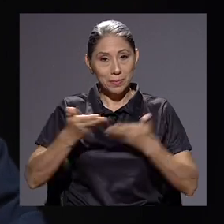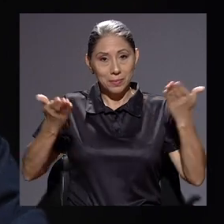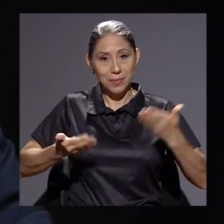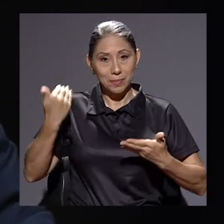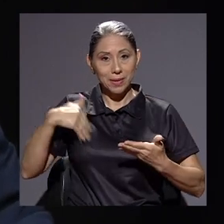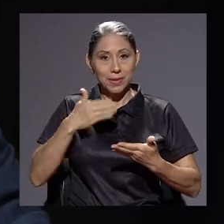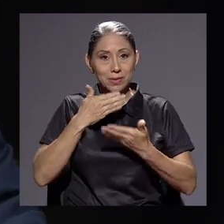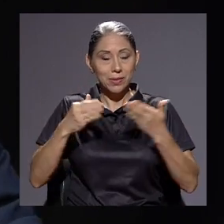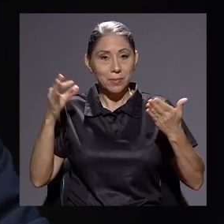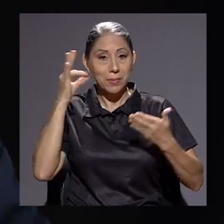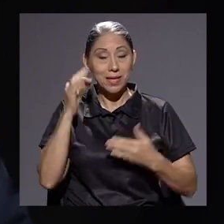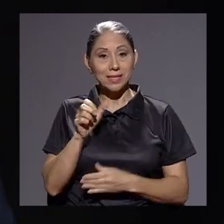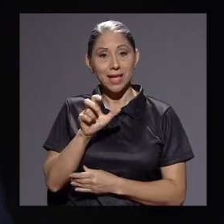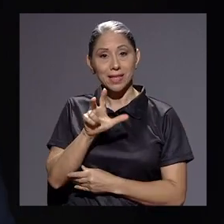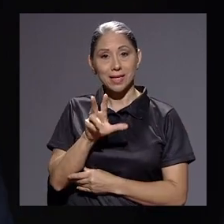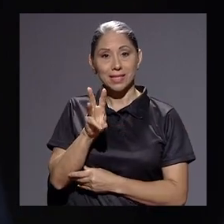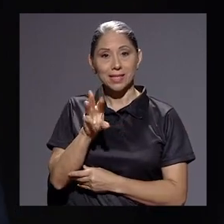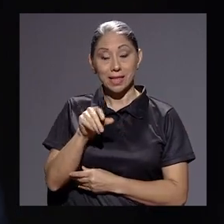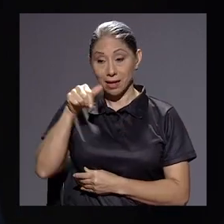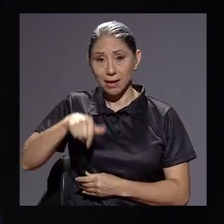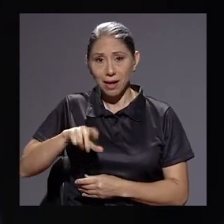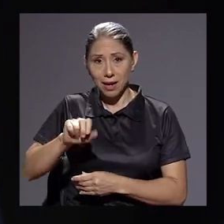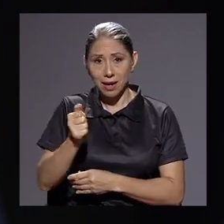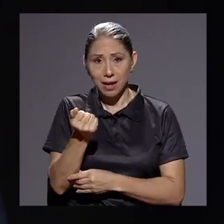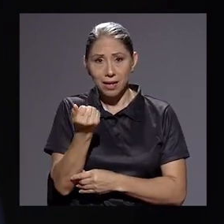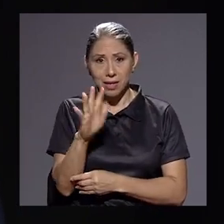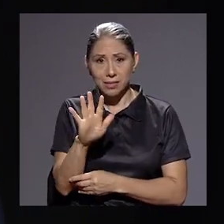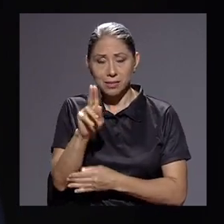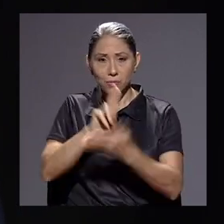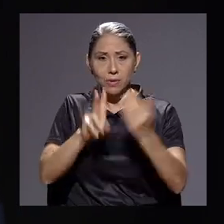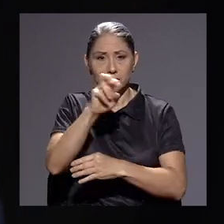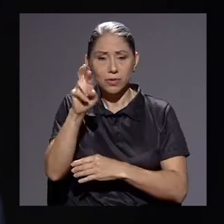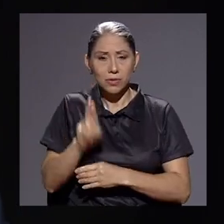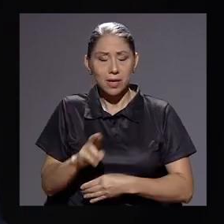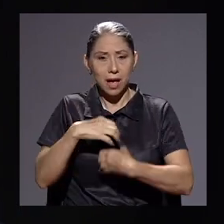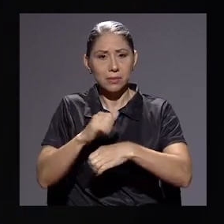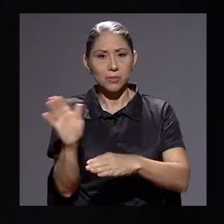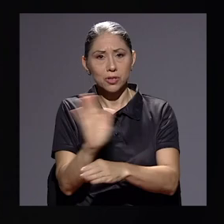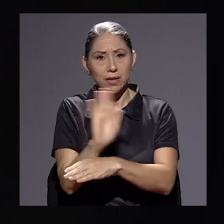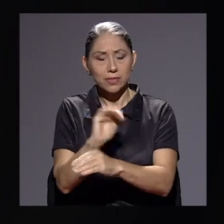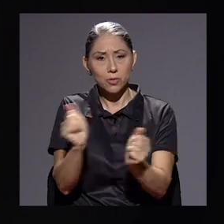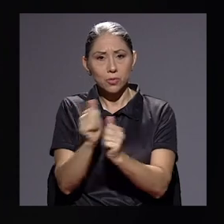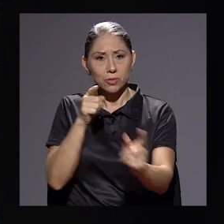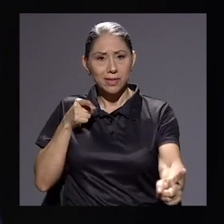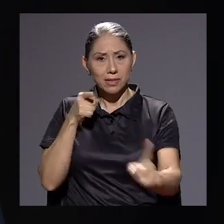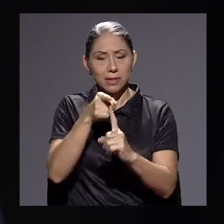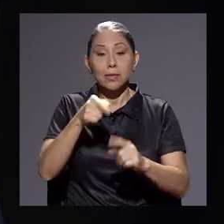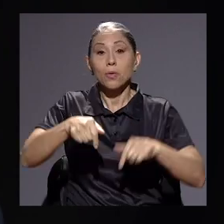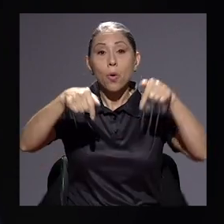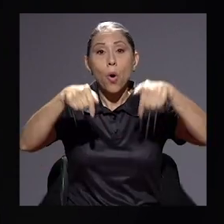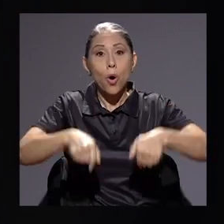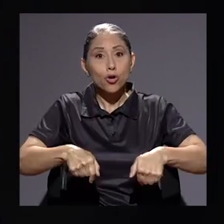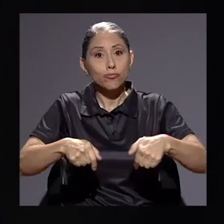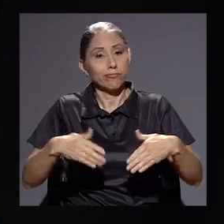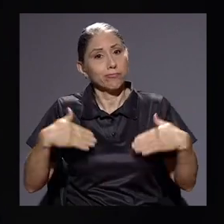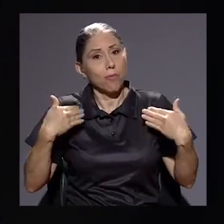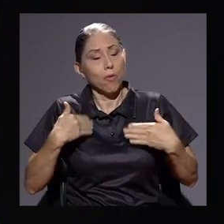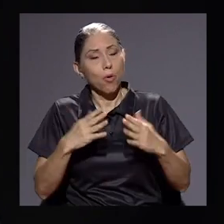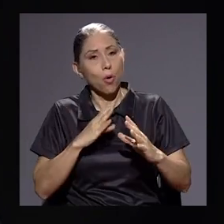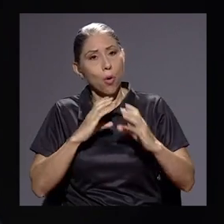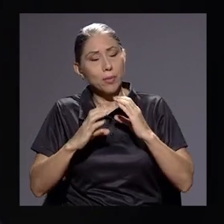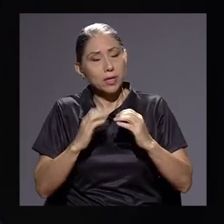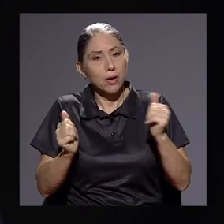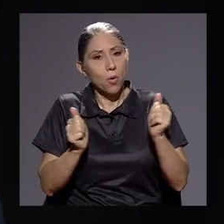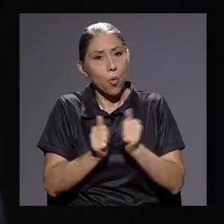Hola, bienvenidos y bienvenidas a 360 acá en el canal 15 Universidad de Costa Rica, donde hacemos televisión con sentido. El día de hoy tengo el gusto